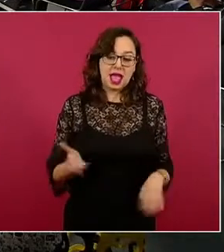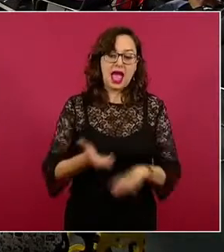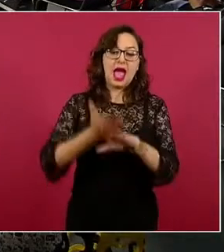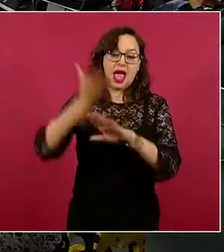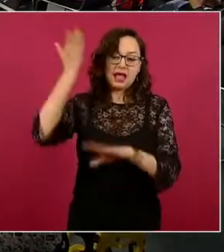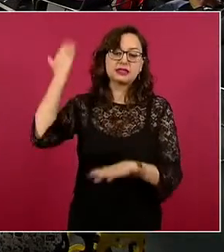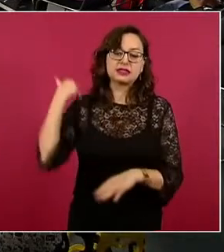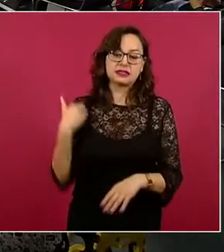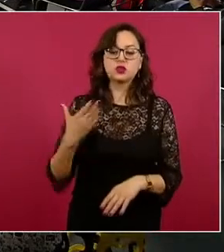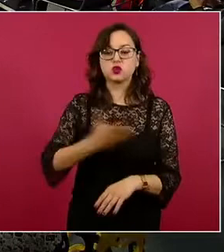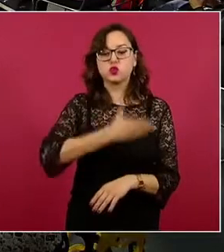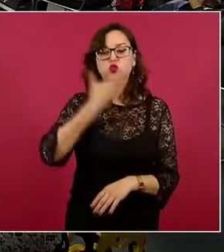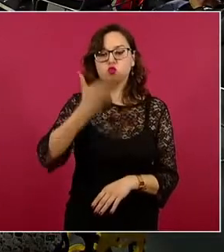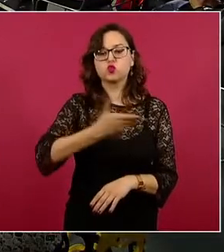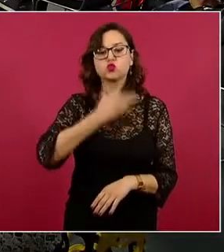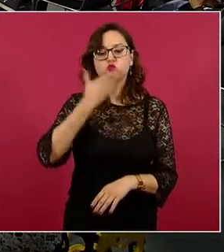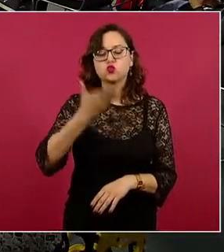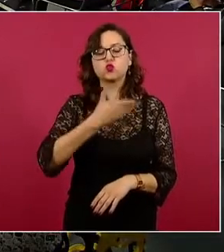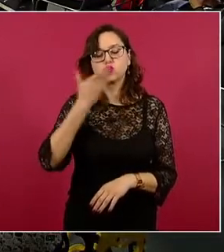porque